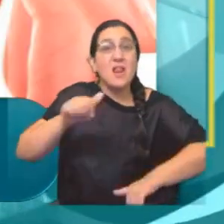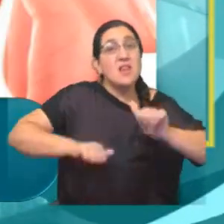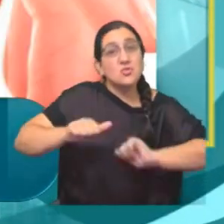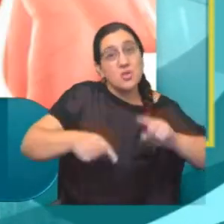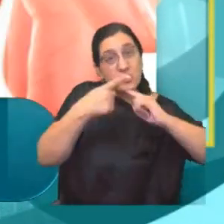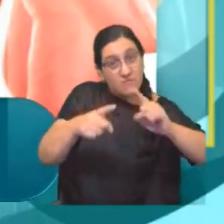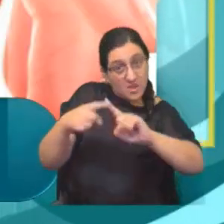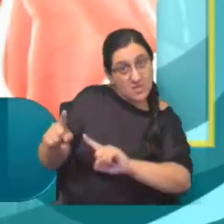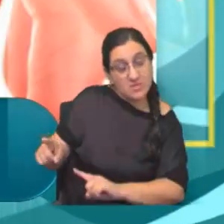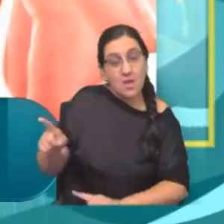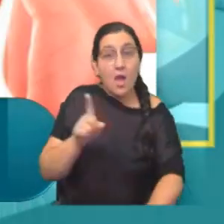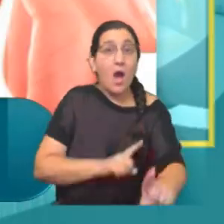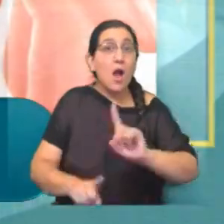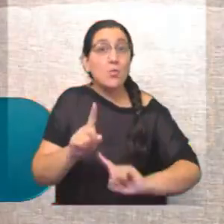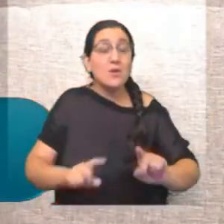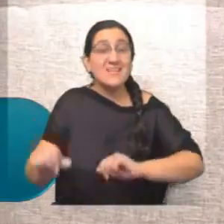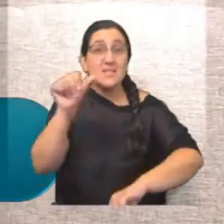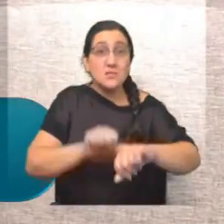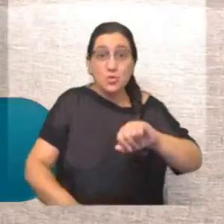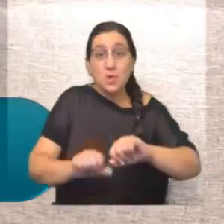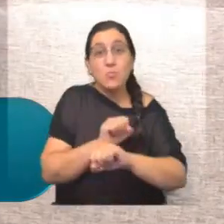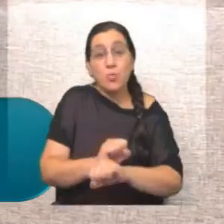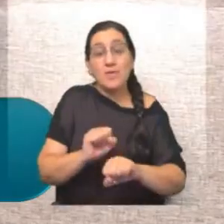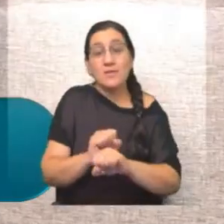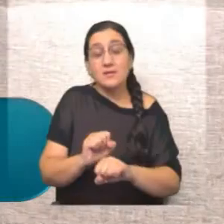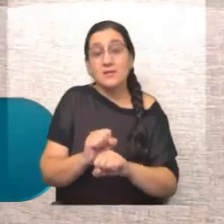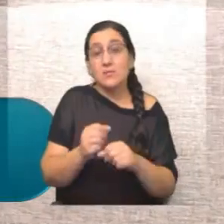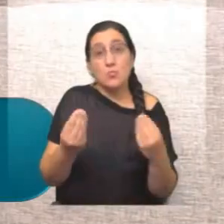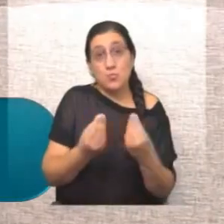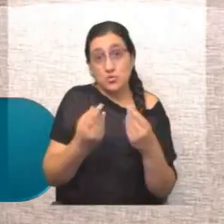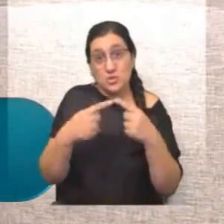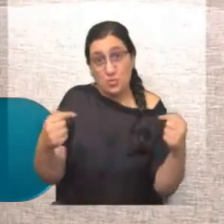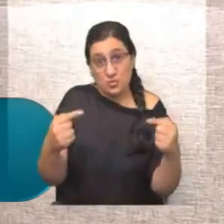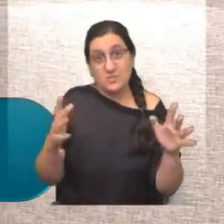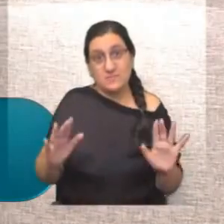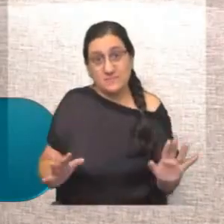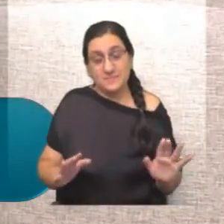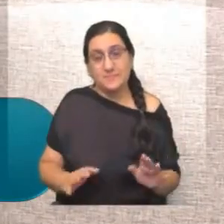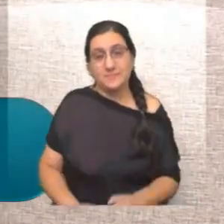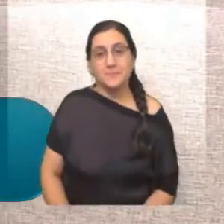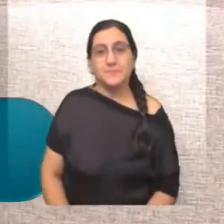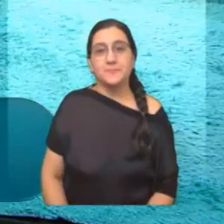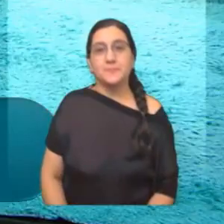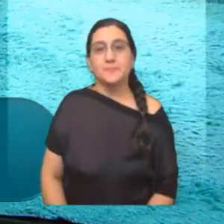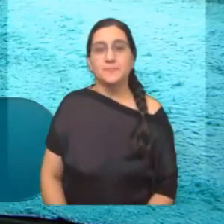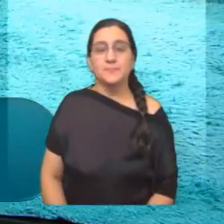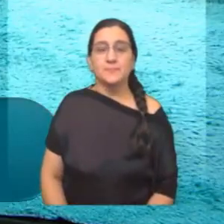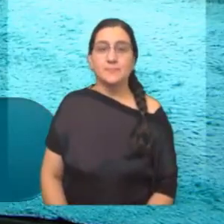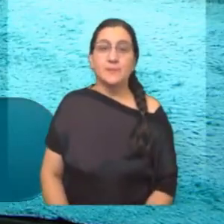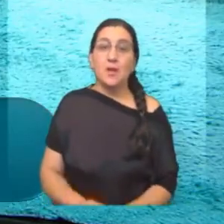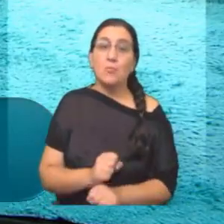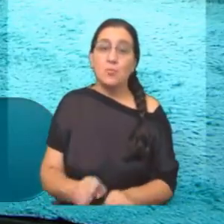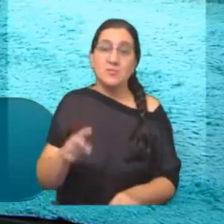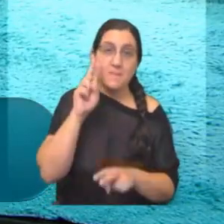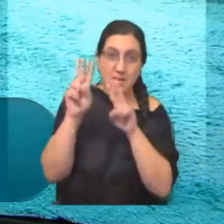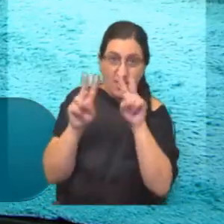general que atraviesan diferentes estructuras en general y pueden obviamente ocasionar más de una lesión de esta zona. Así que podemos ir bichando,